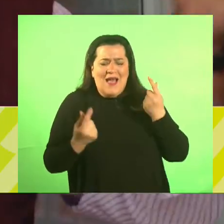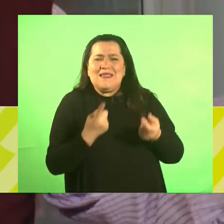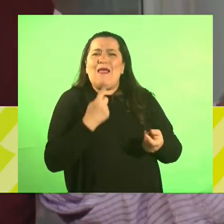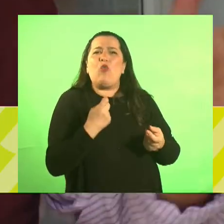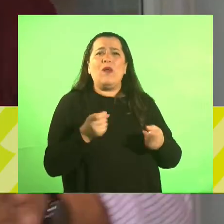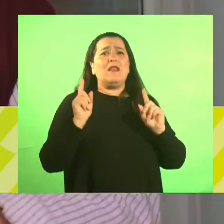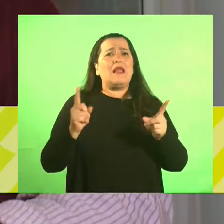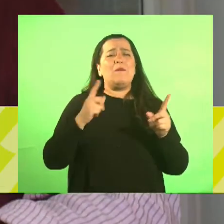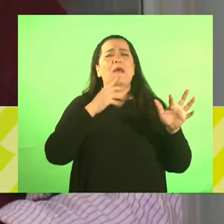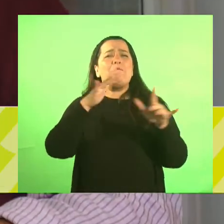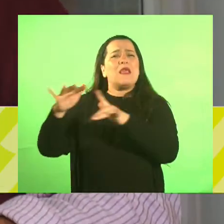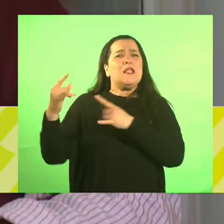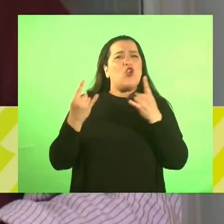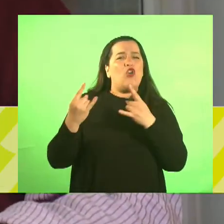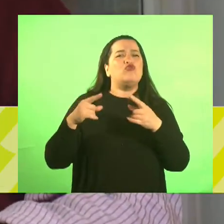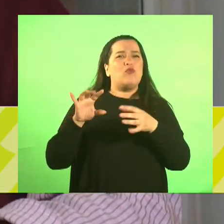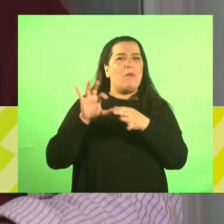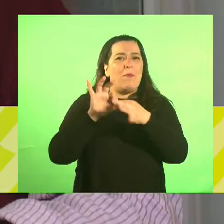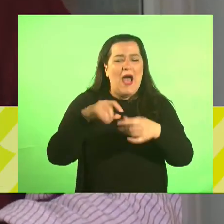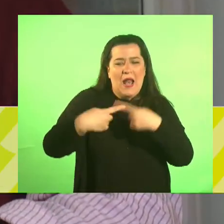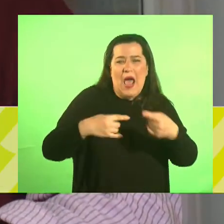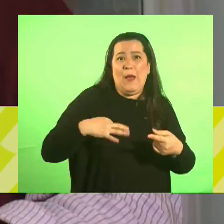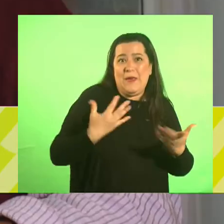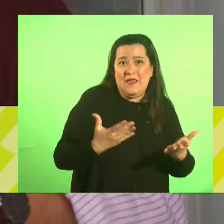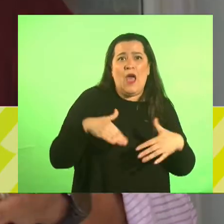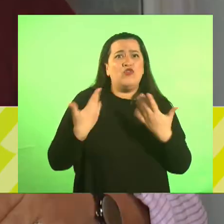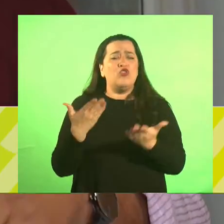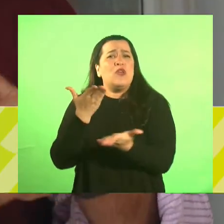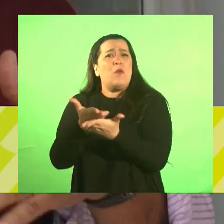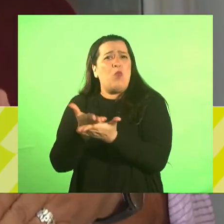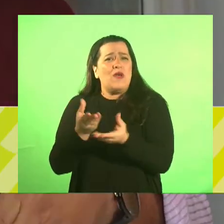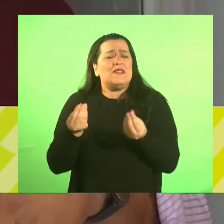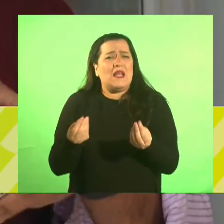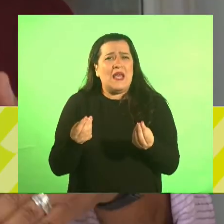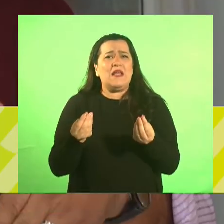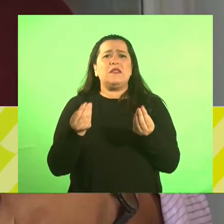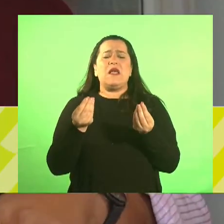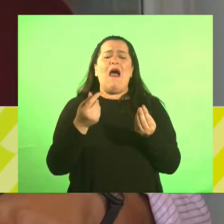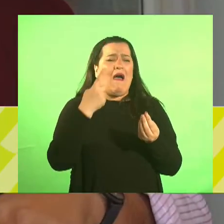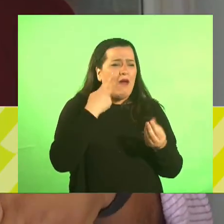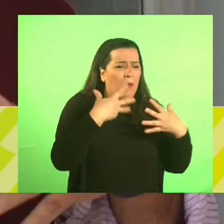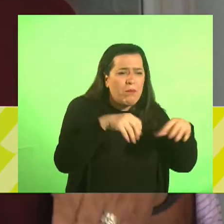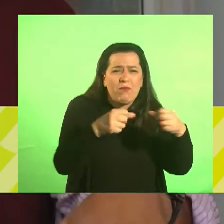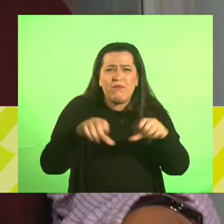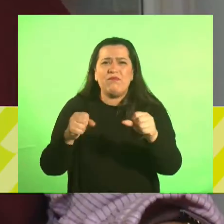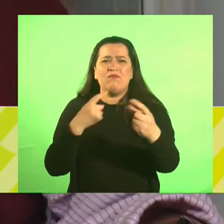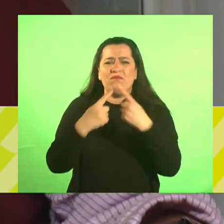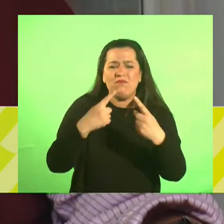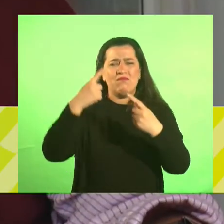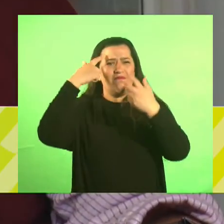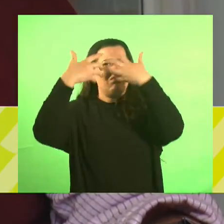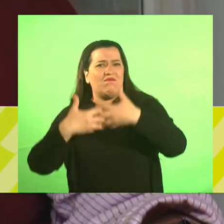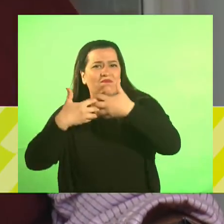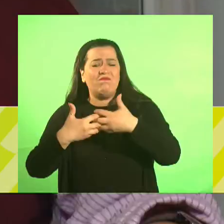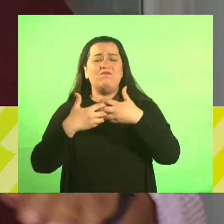arraigos mitológicos para tramitar la vida. Y la propuesta fue descubrir, indagar, establecer que